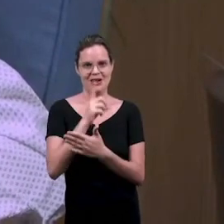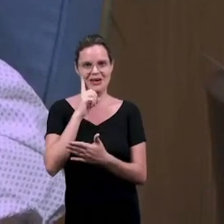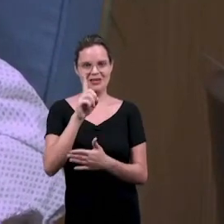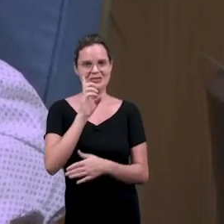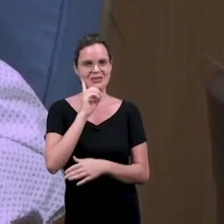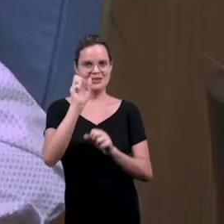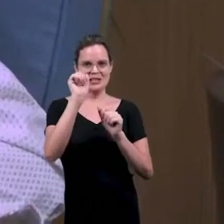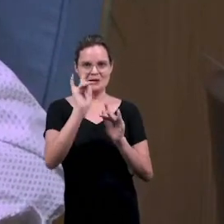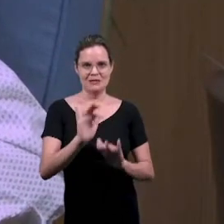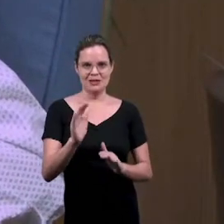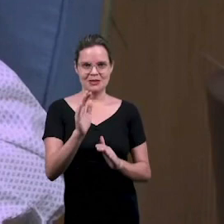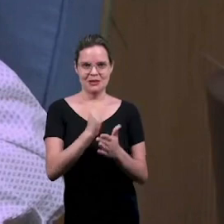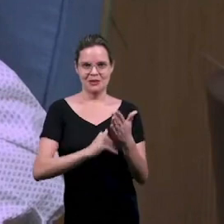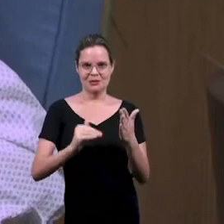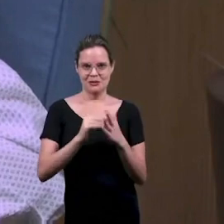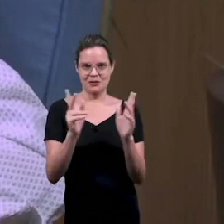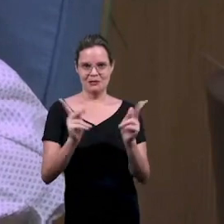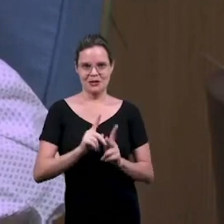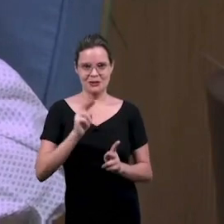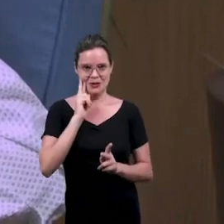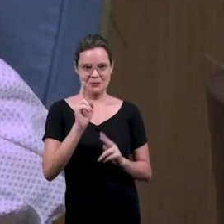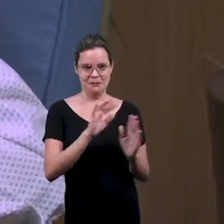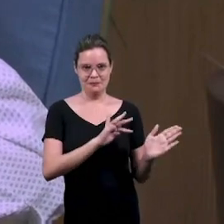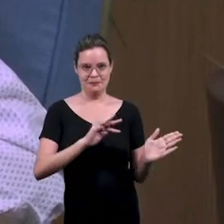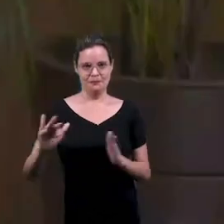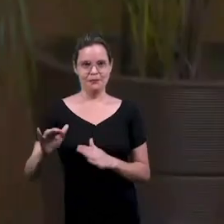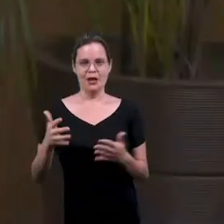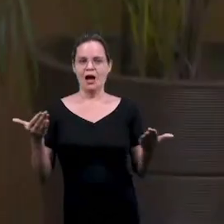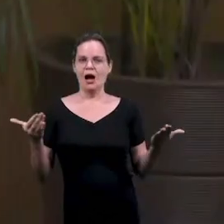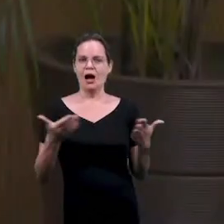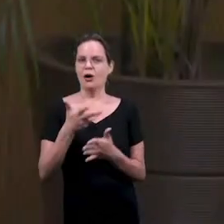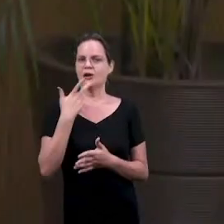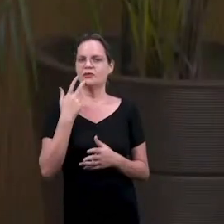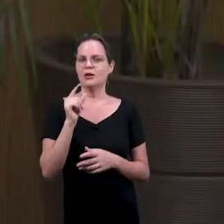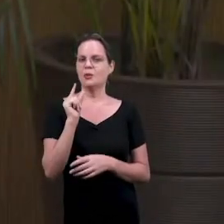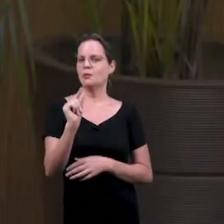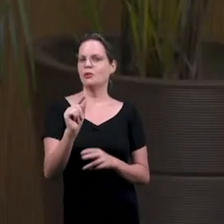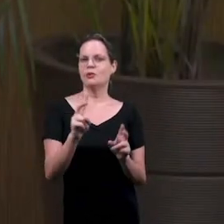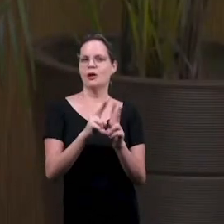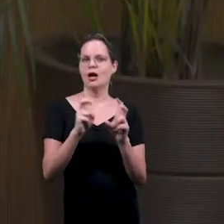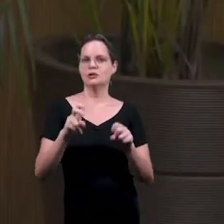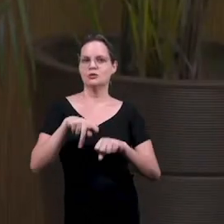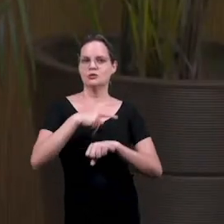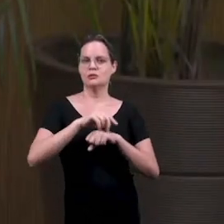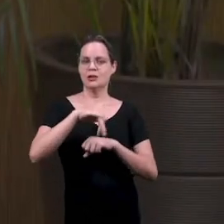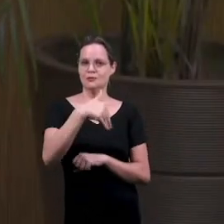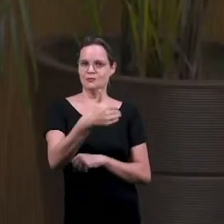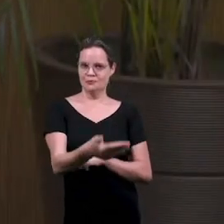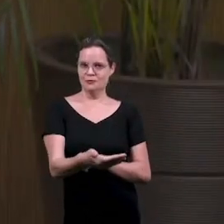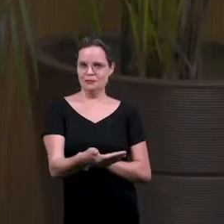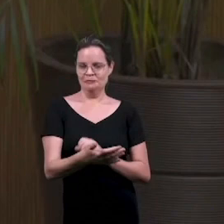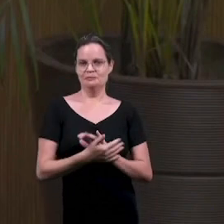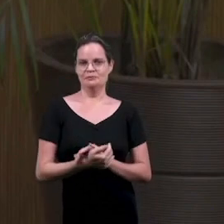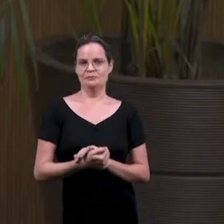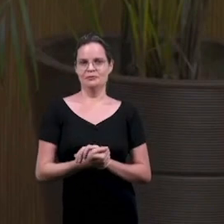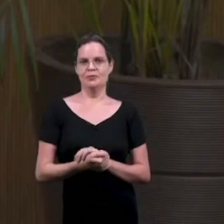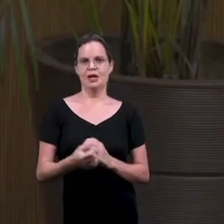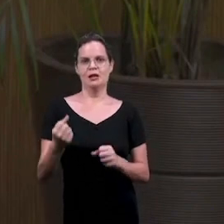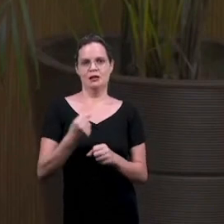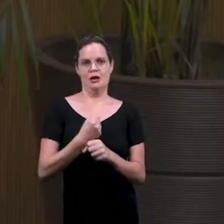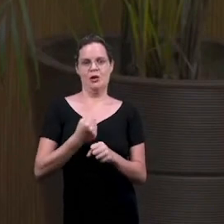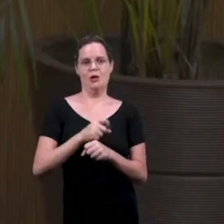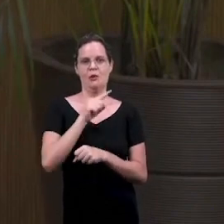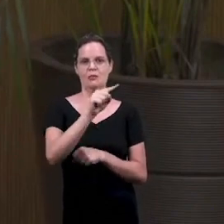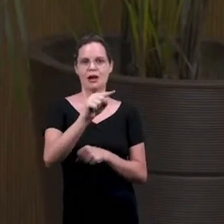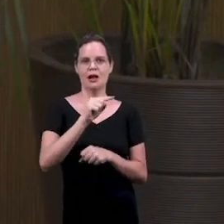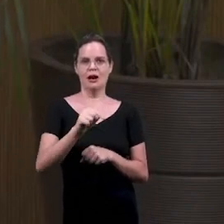del Señor. Amén. Gloria a Dios. Que Dios bendiga a todos. La paz del Señor. Nosotros estamos aquí para hablar un poco sobre la obra del